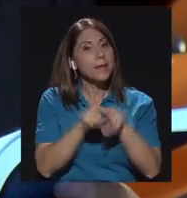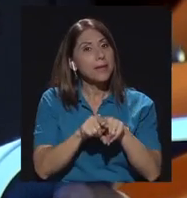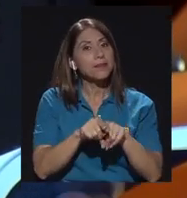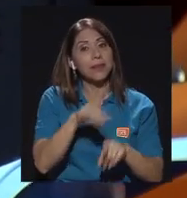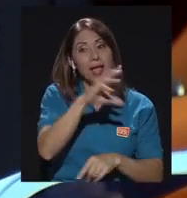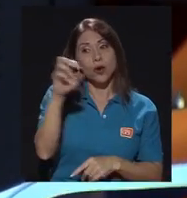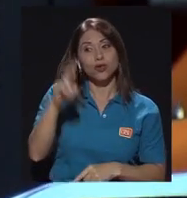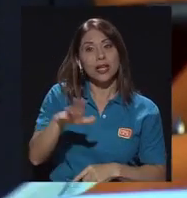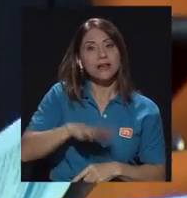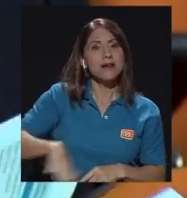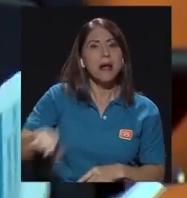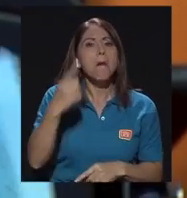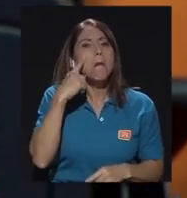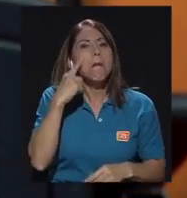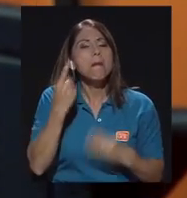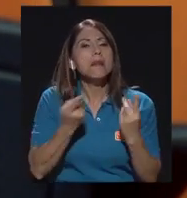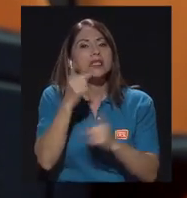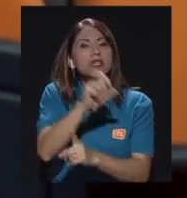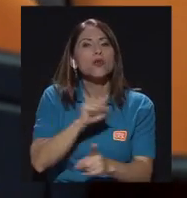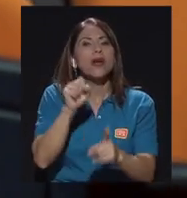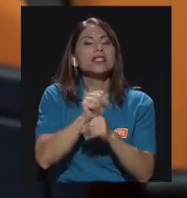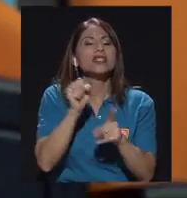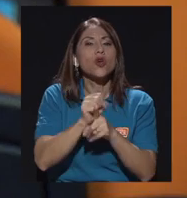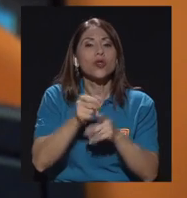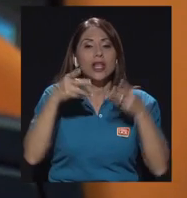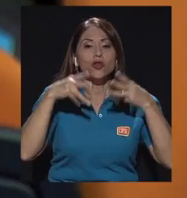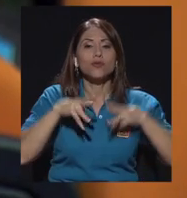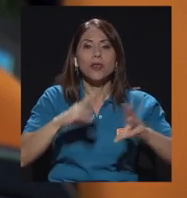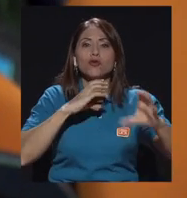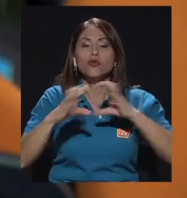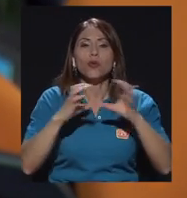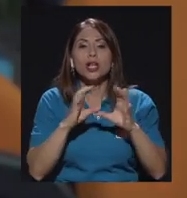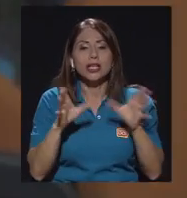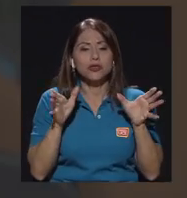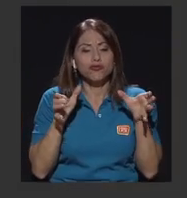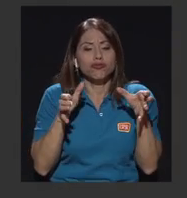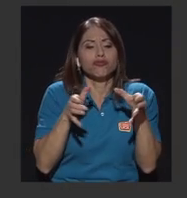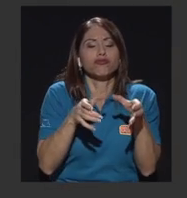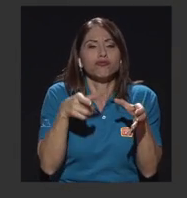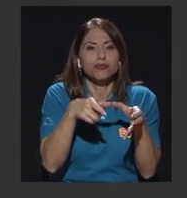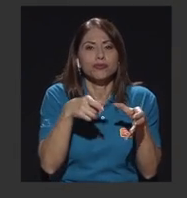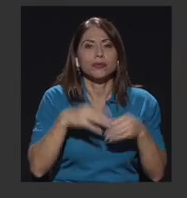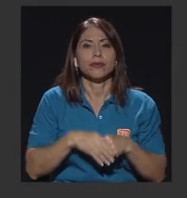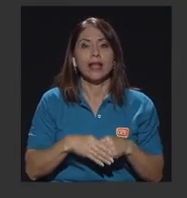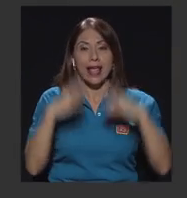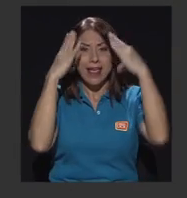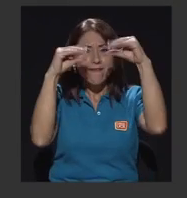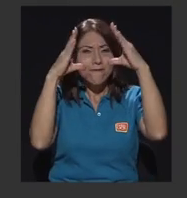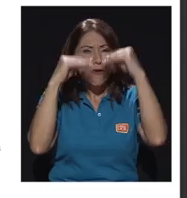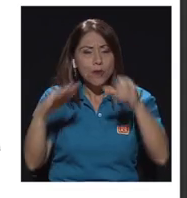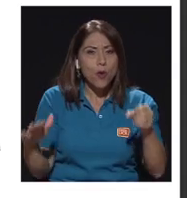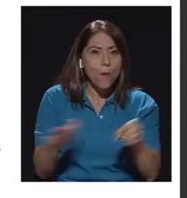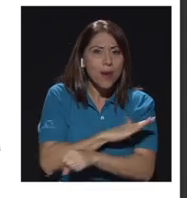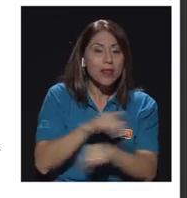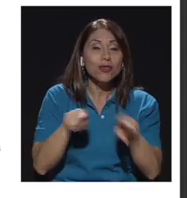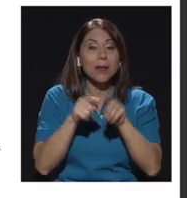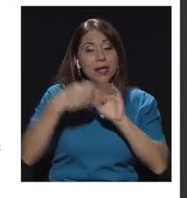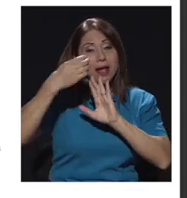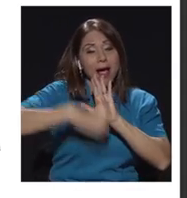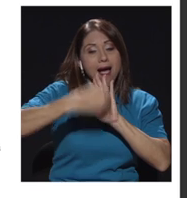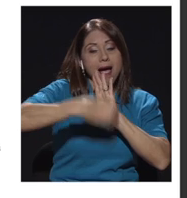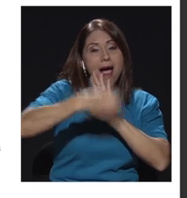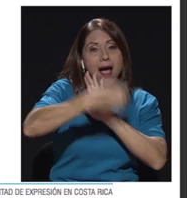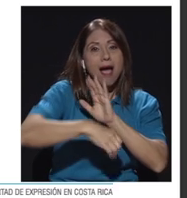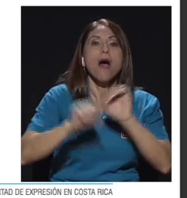Costa Rica cómo está la situación de la concentración mediática. El informe completo y su división por capítulos